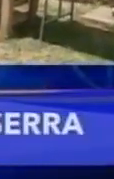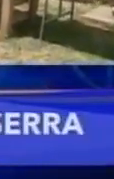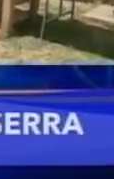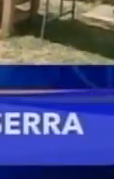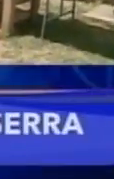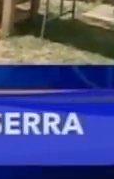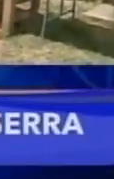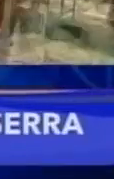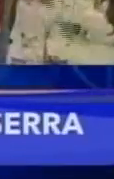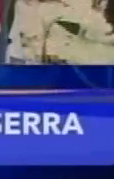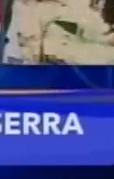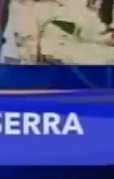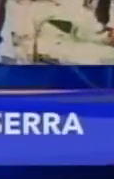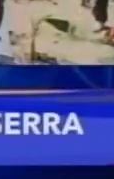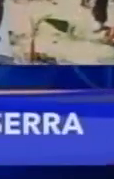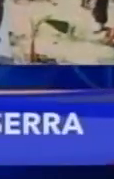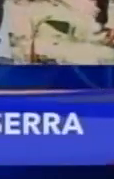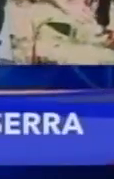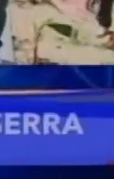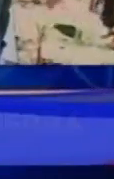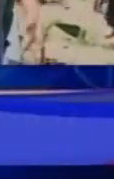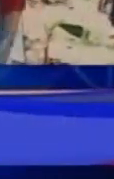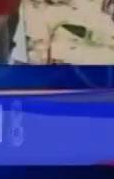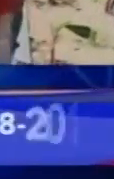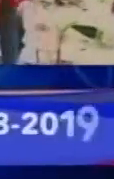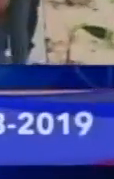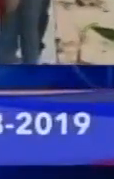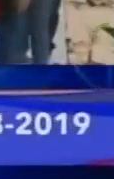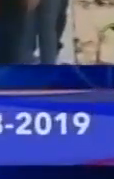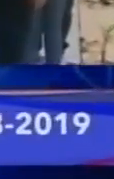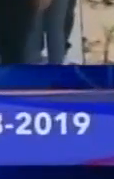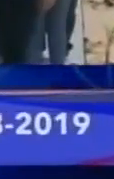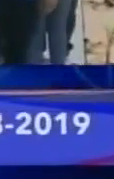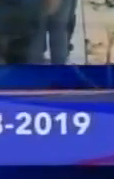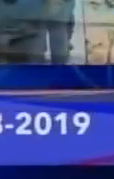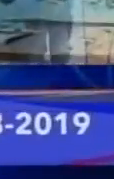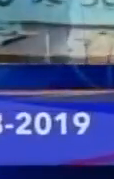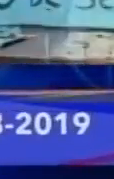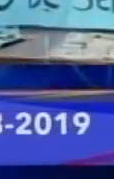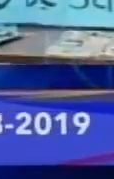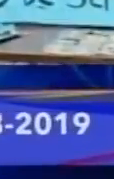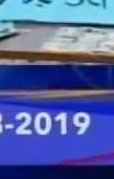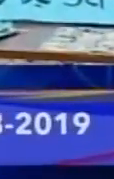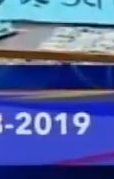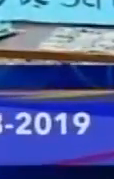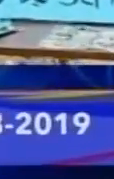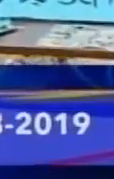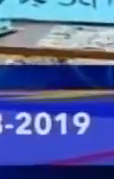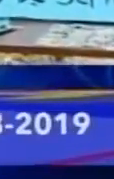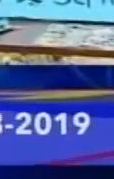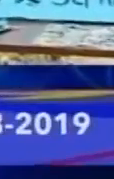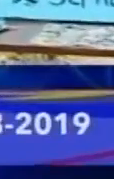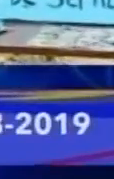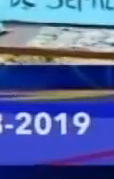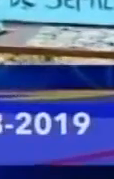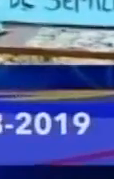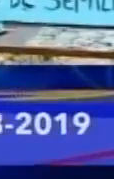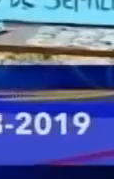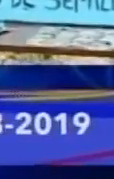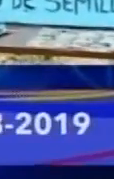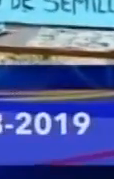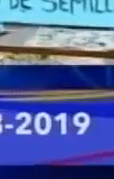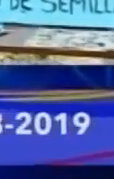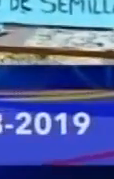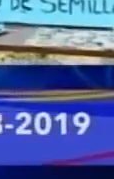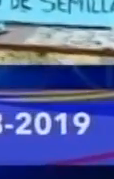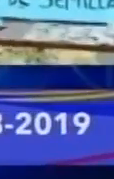producción de semillas, producción de insumos organopónicos para la agricultura urbana. Asimismo, señor presidente,